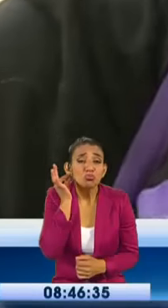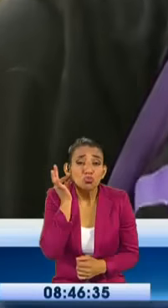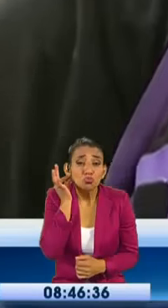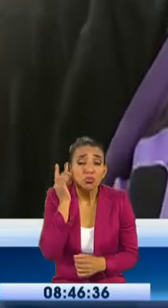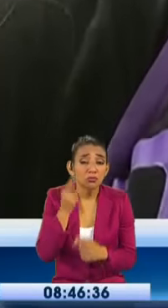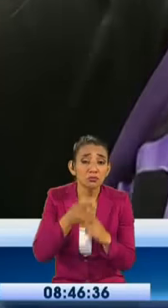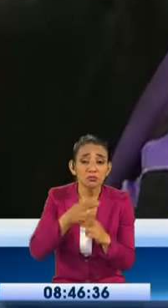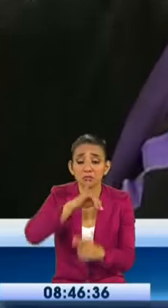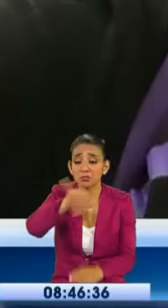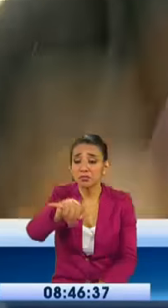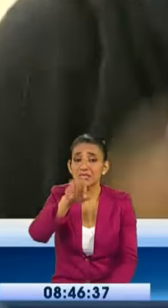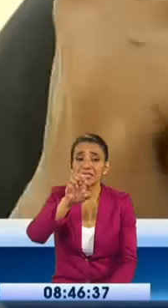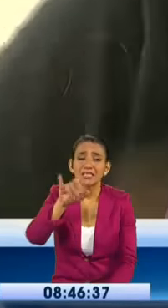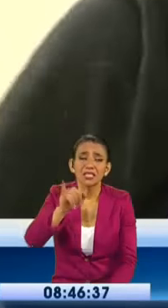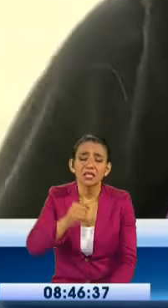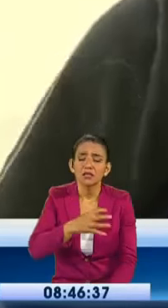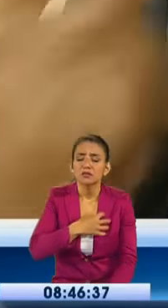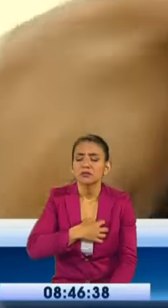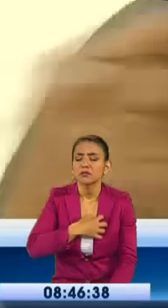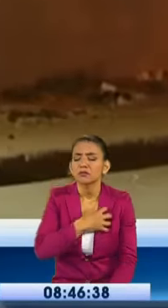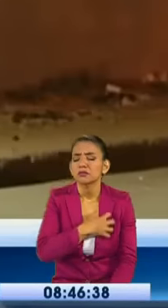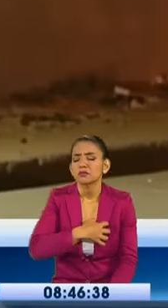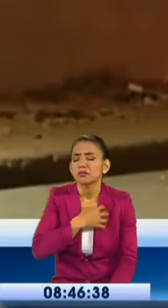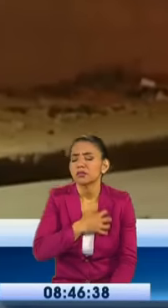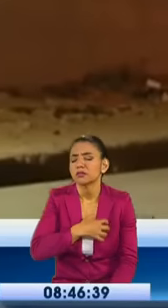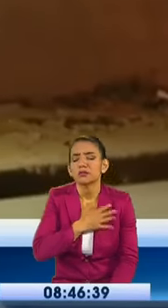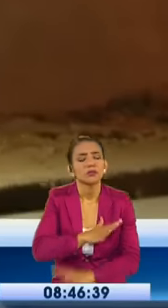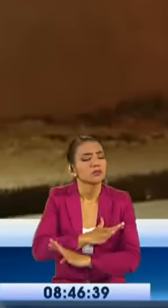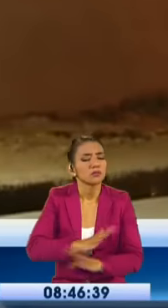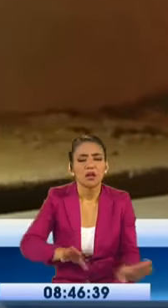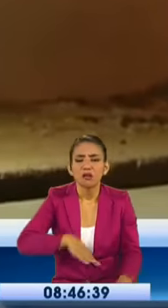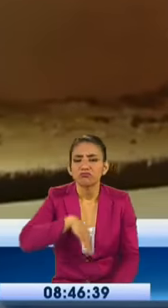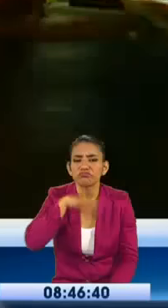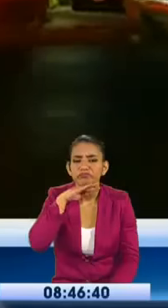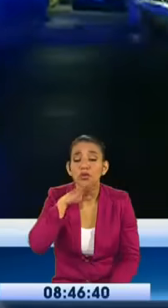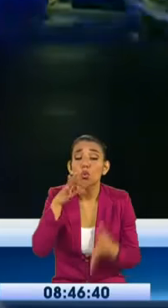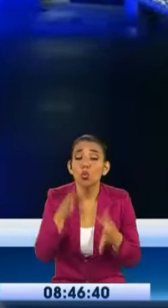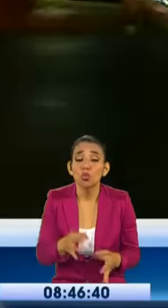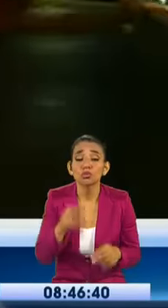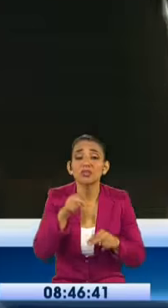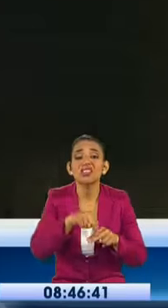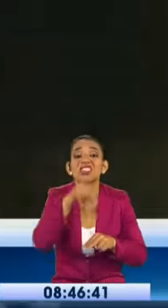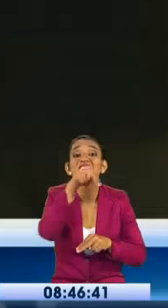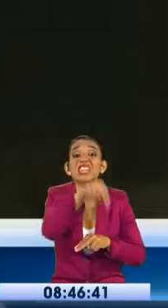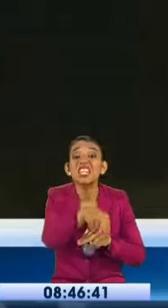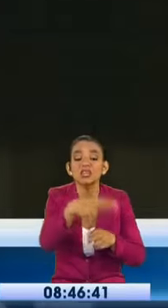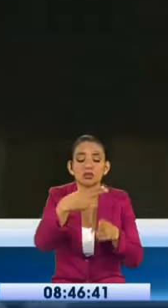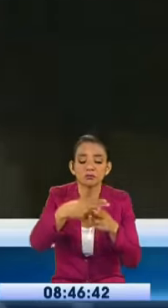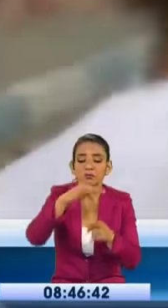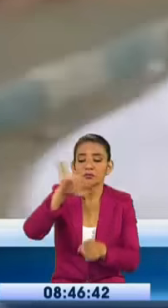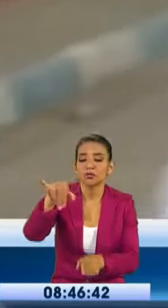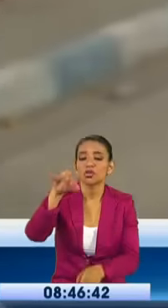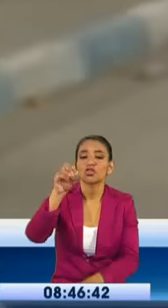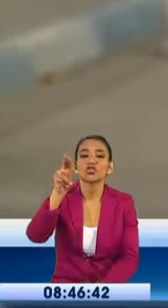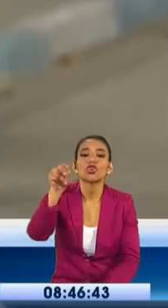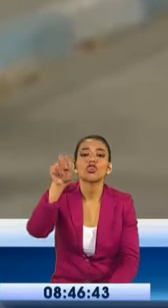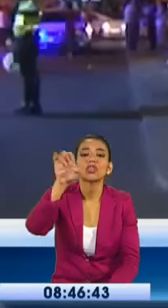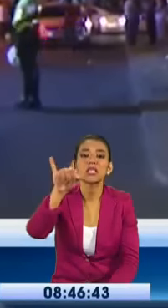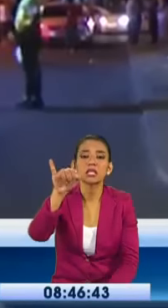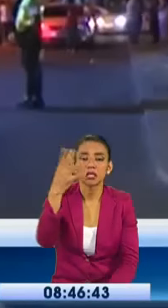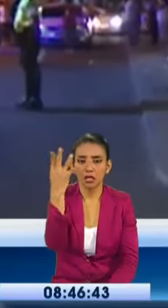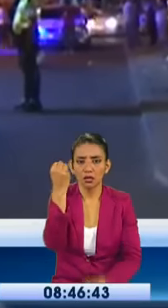la indignación que tenía incubada desde este domingo cuando sepultaron a su nieto Johnny Andrés, de 14